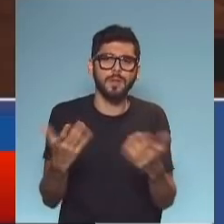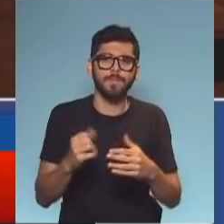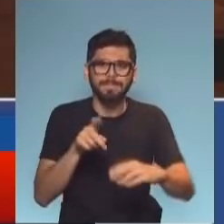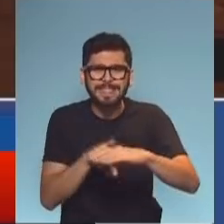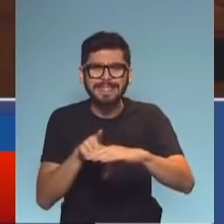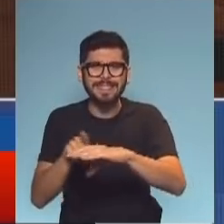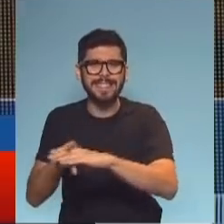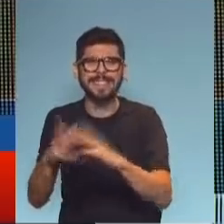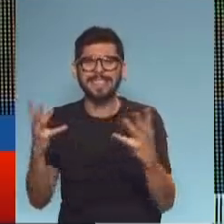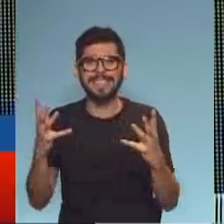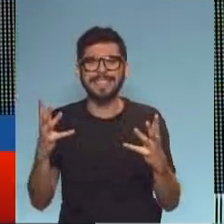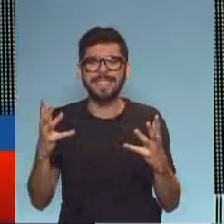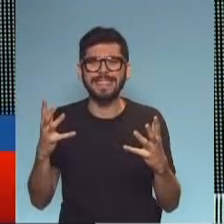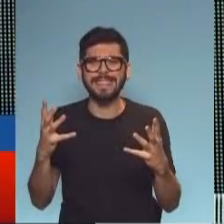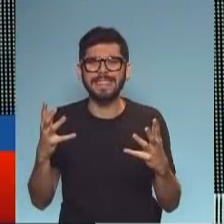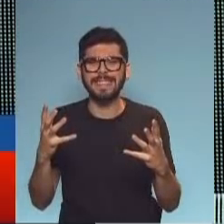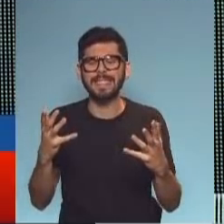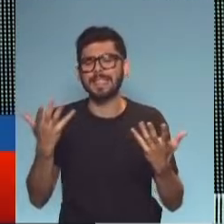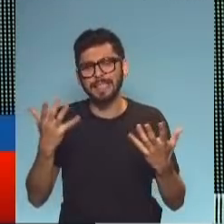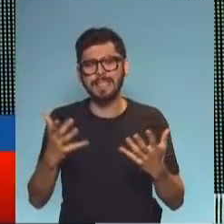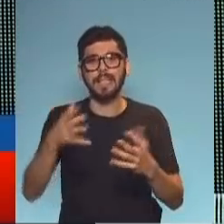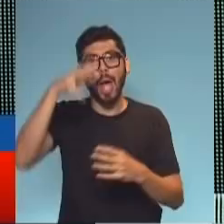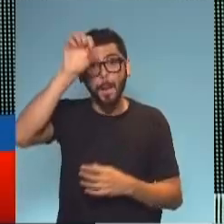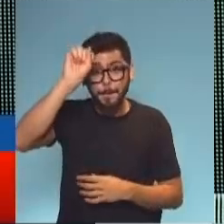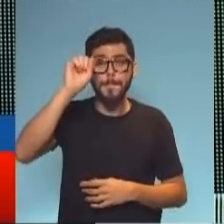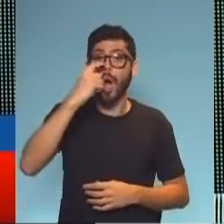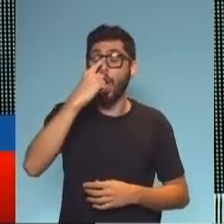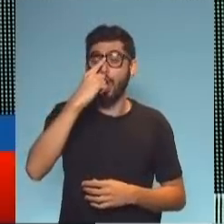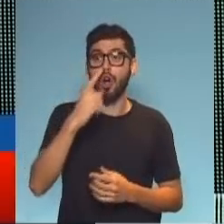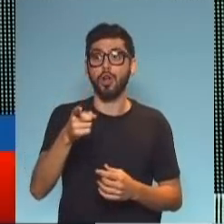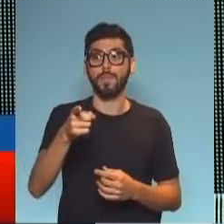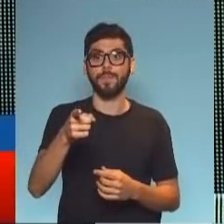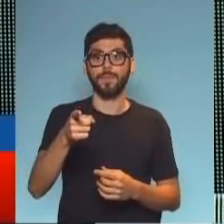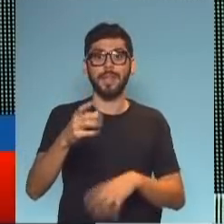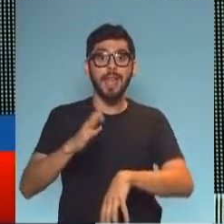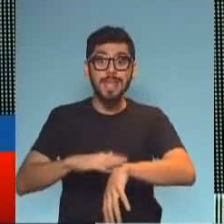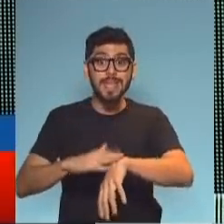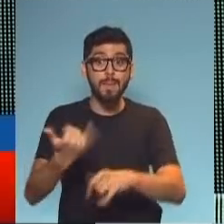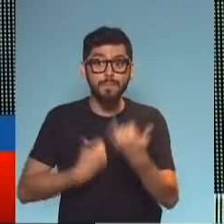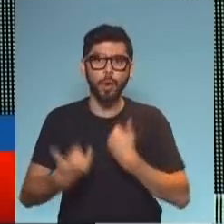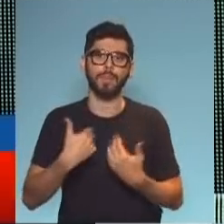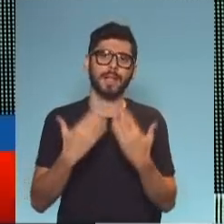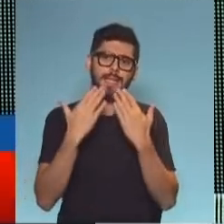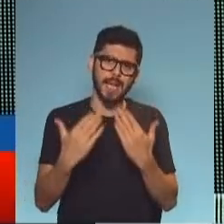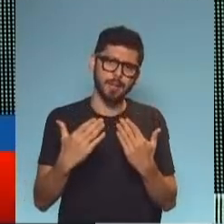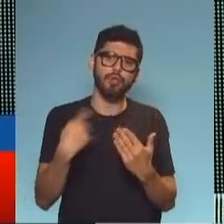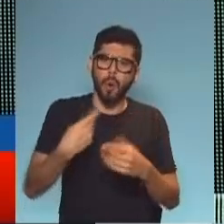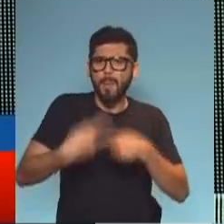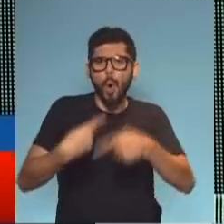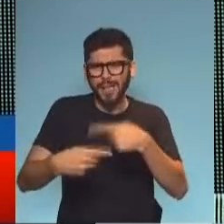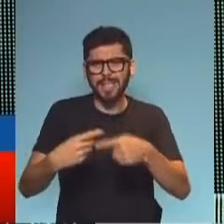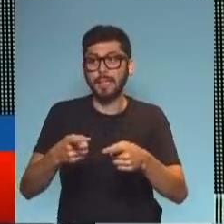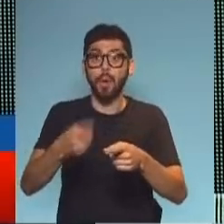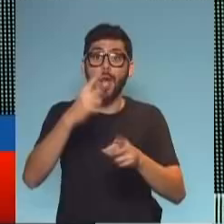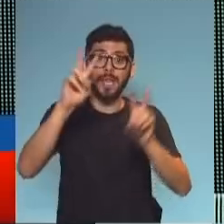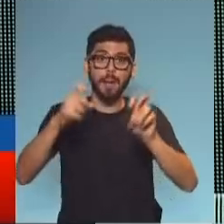Se corta lamentablemente, tiene interrupciones, embajador, le agradecemos muchísimo su tiempo, vamos a seguir por supuesto con mucho interés este